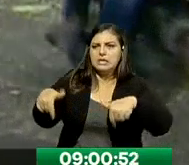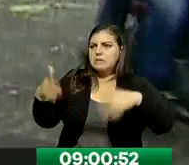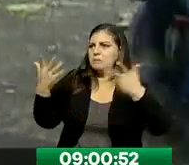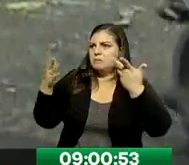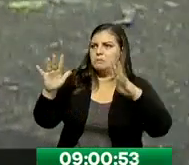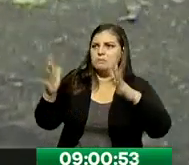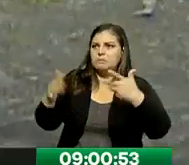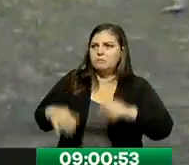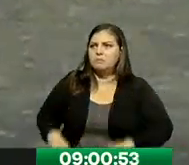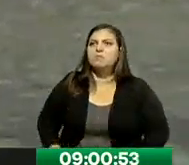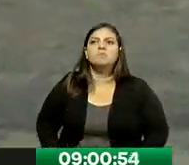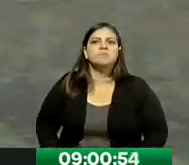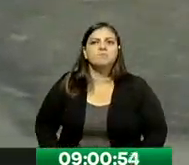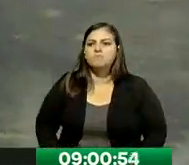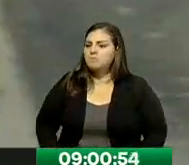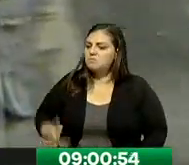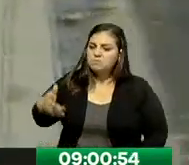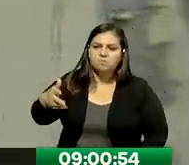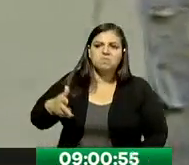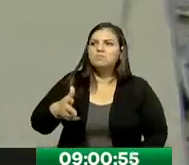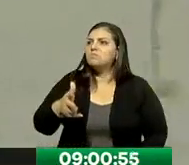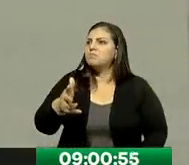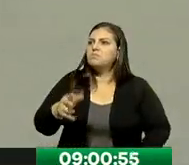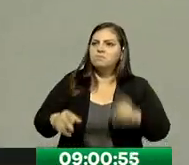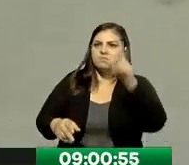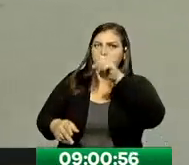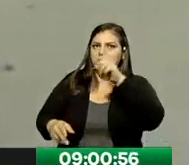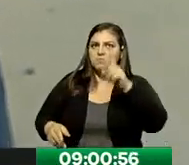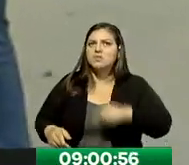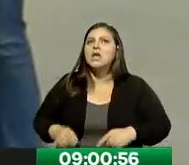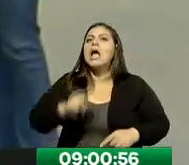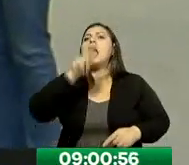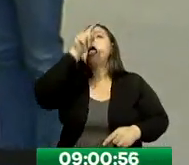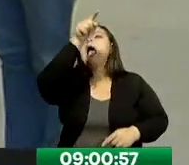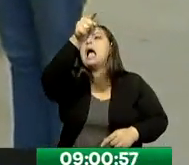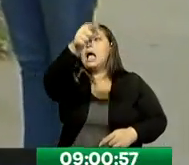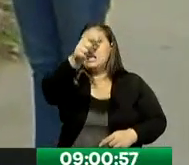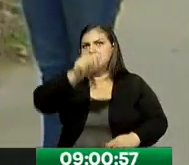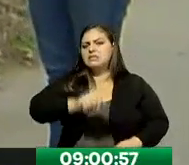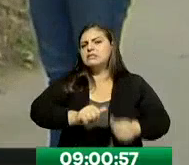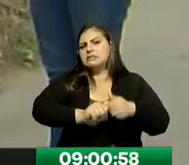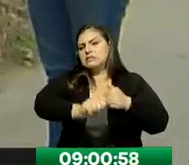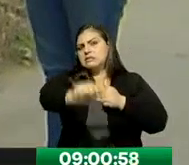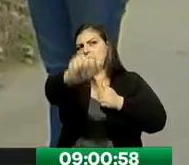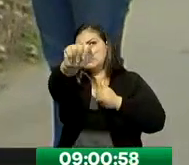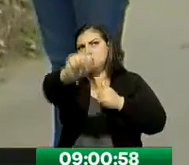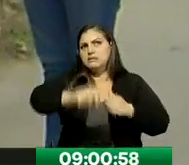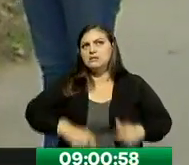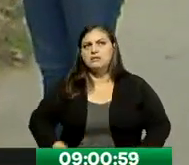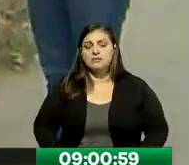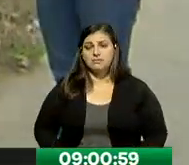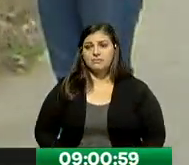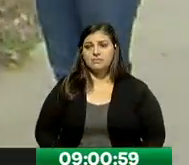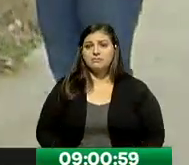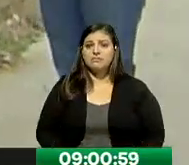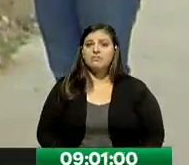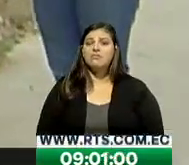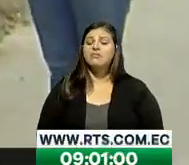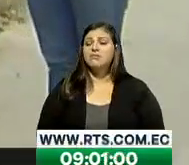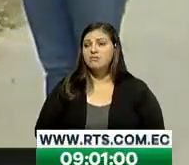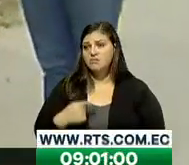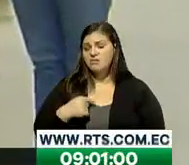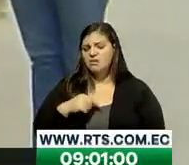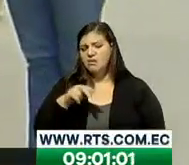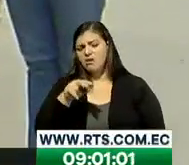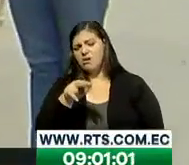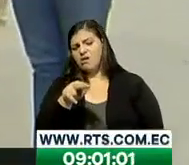lados viene a votar aquí y uno como residente aquí tiene que andar limpiando, tiene que sacar su basura en su carro y llevarla a otro sitio para no dar mal aspecto.